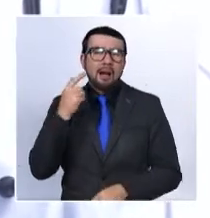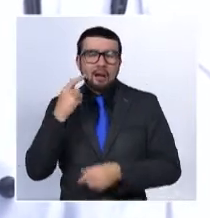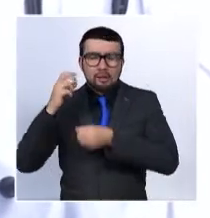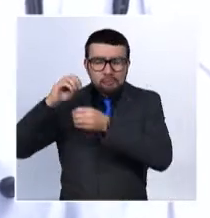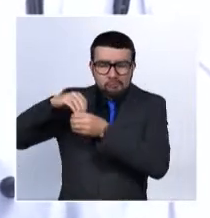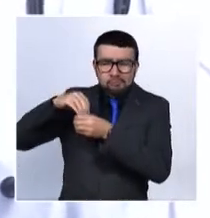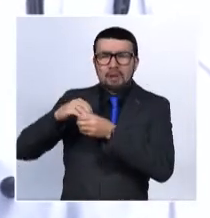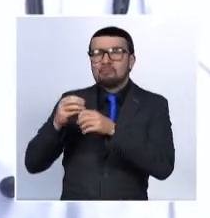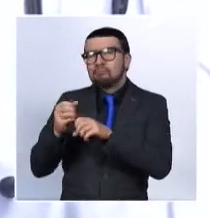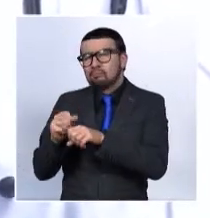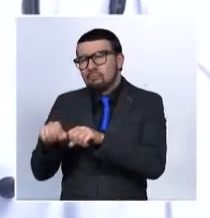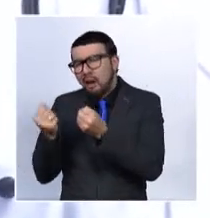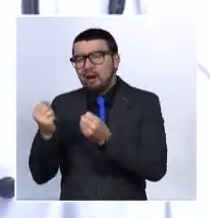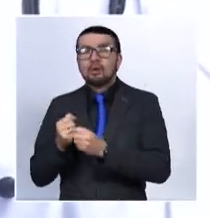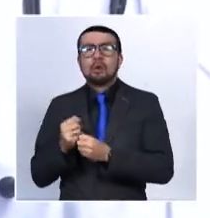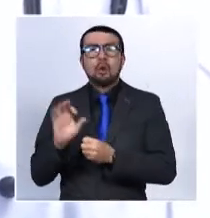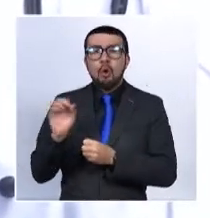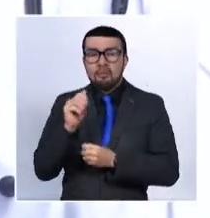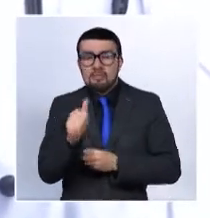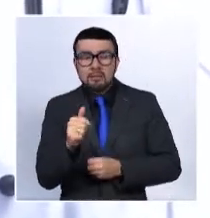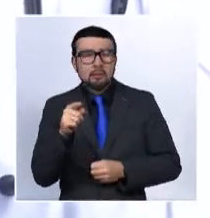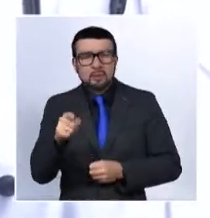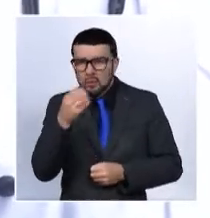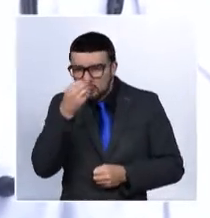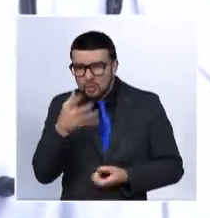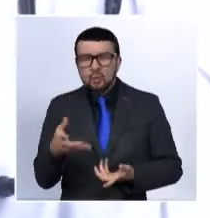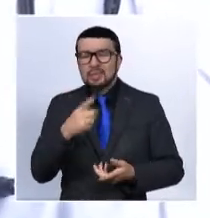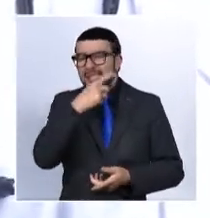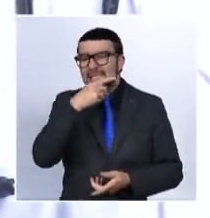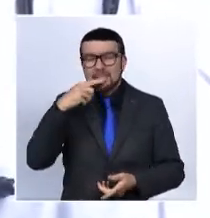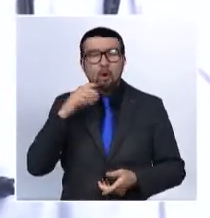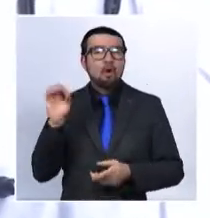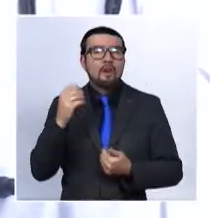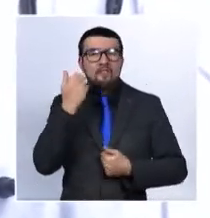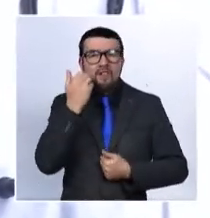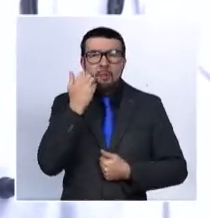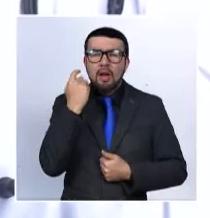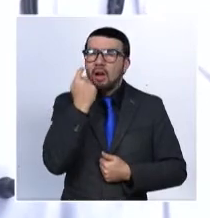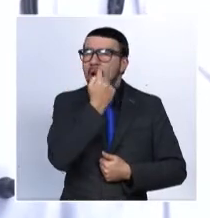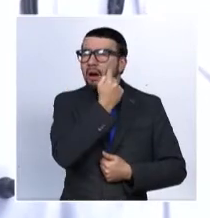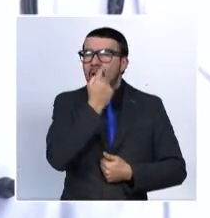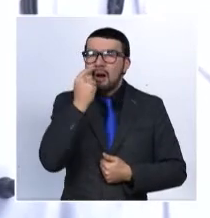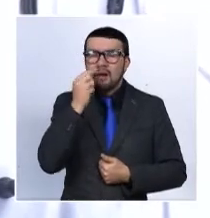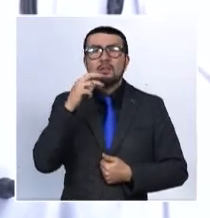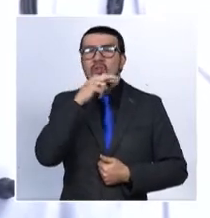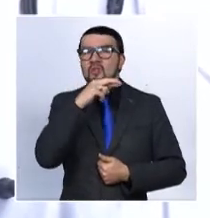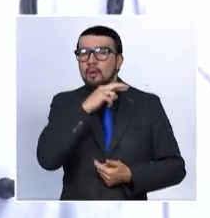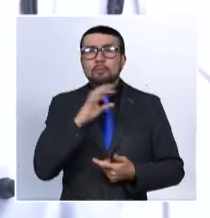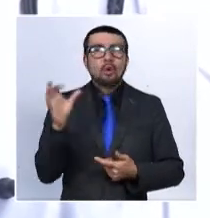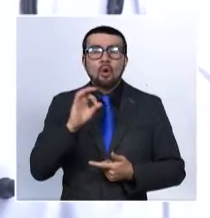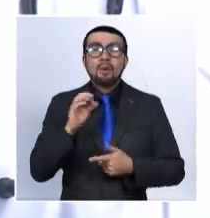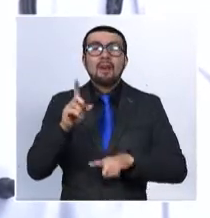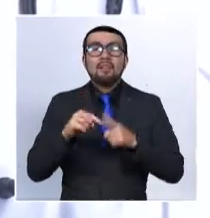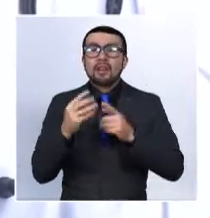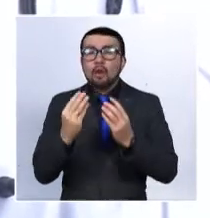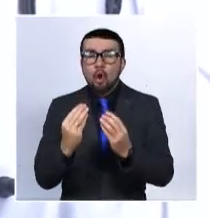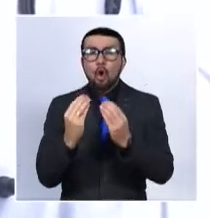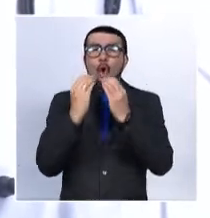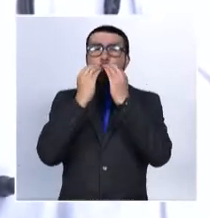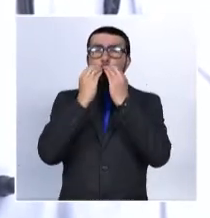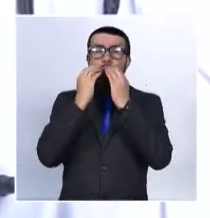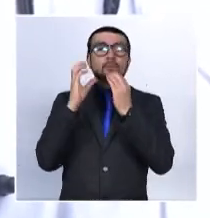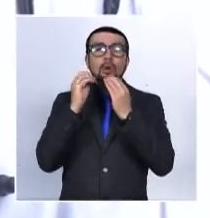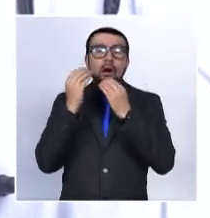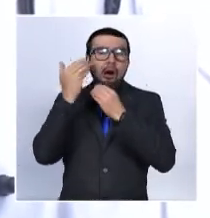tratamientos empezados, descuido del paciente, enfermedad de las encías, hongos debajo de las prótesis que los celos